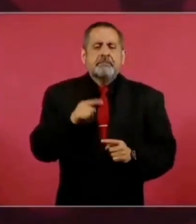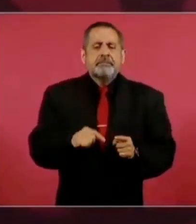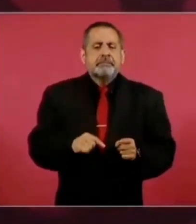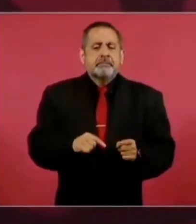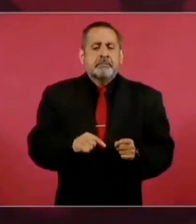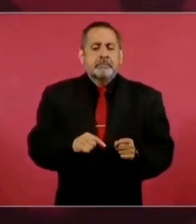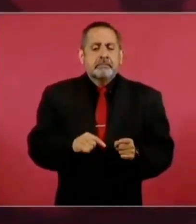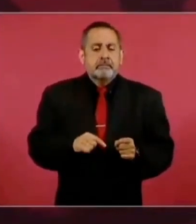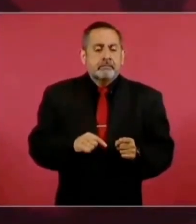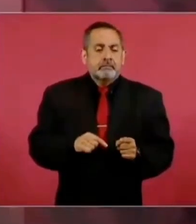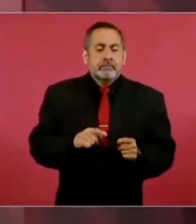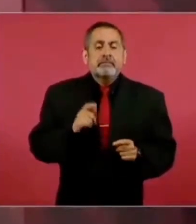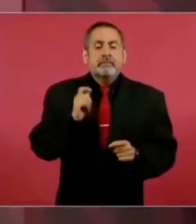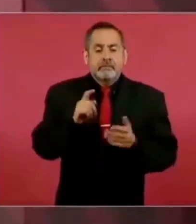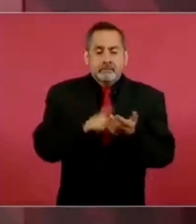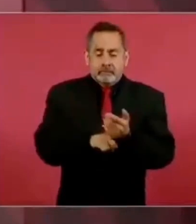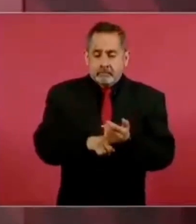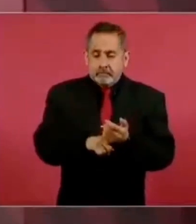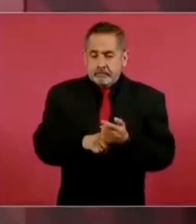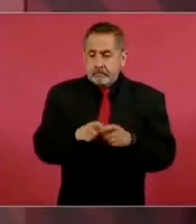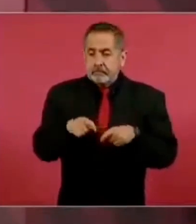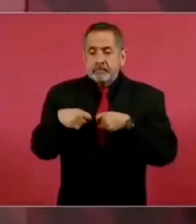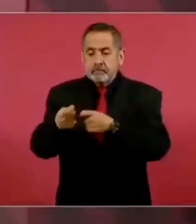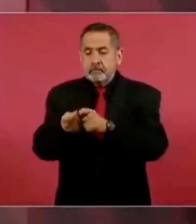la contratación por hora,